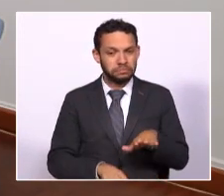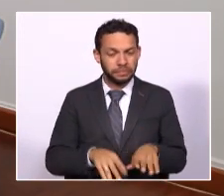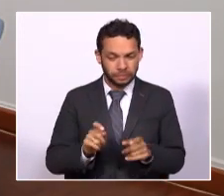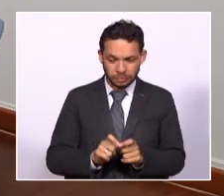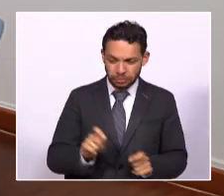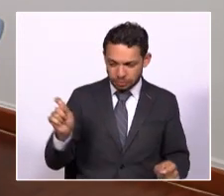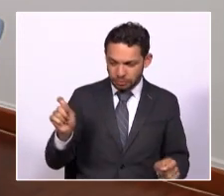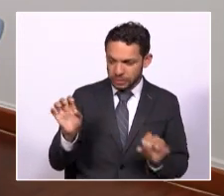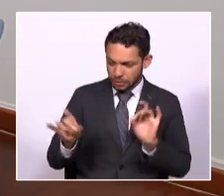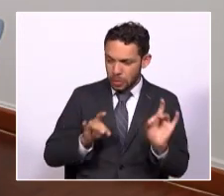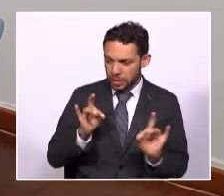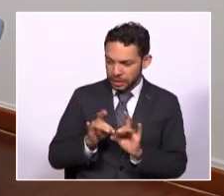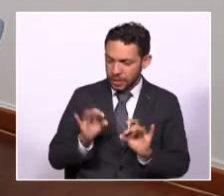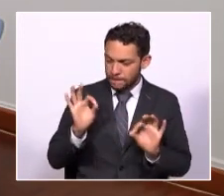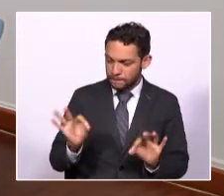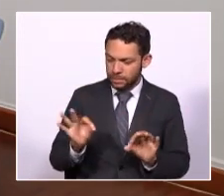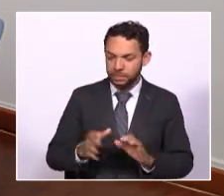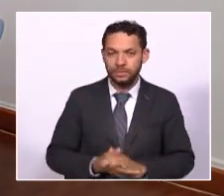criterios claros.